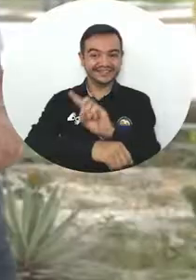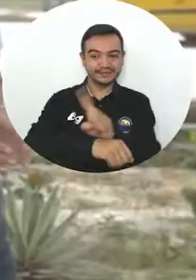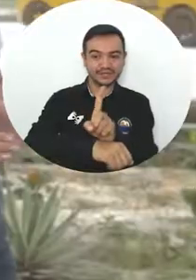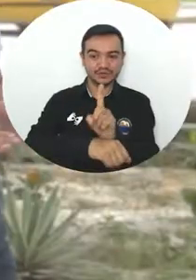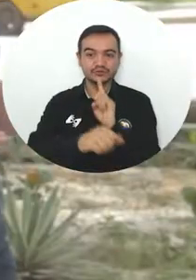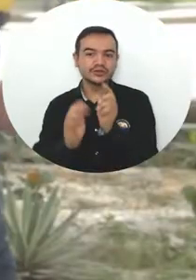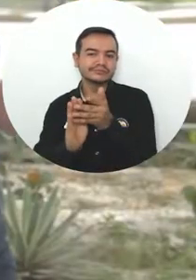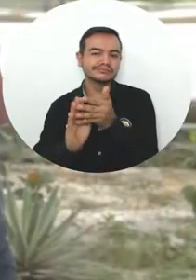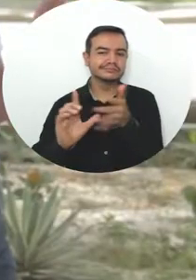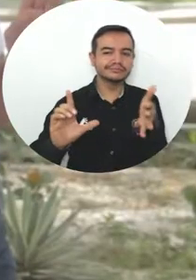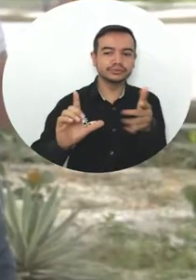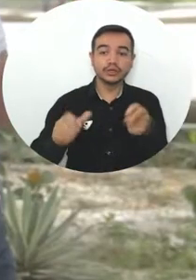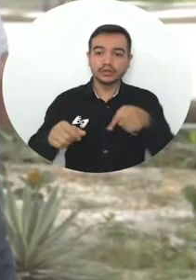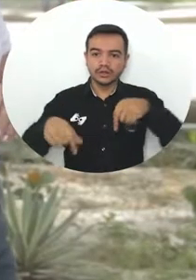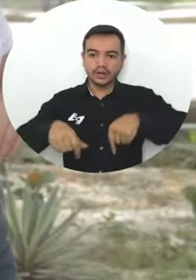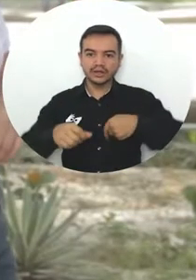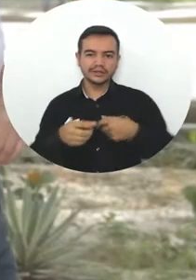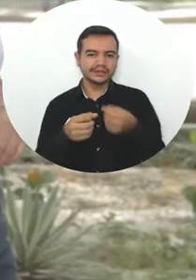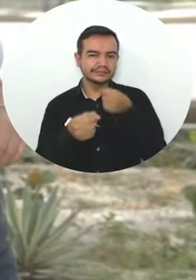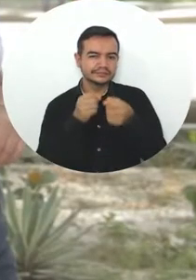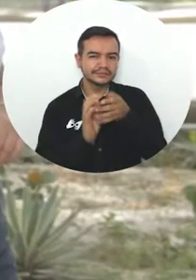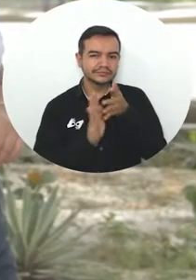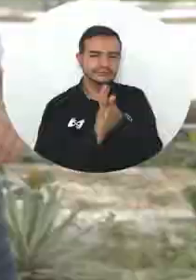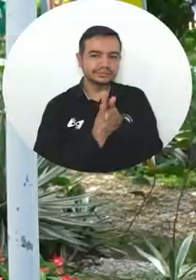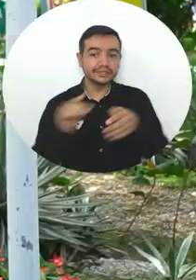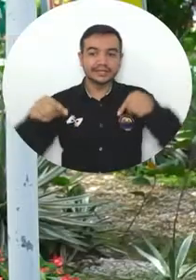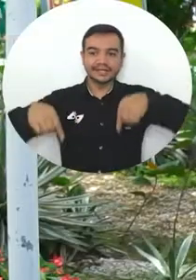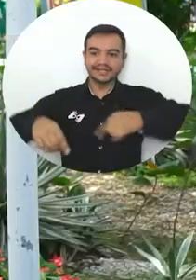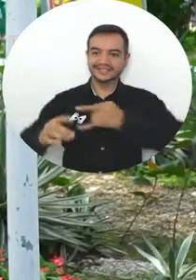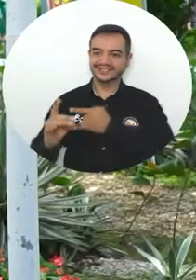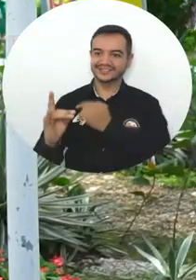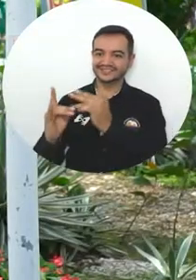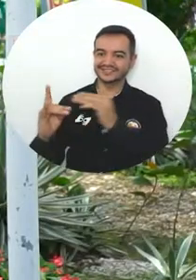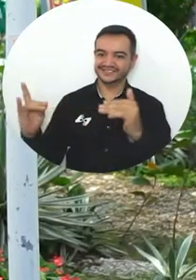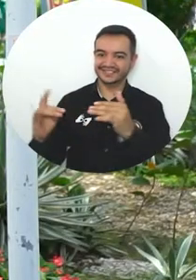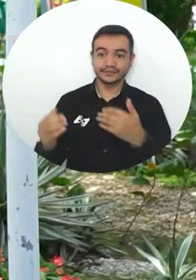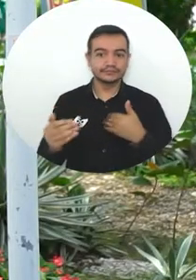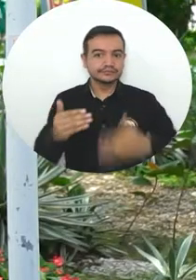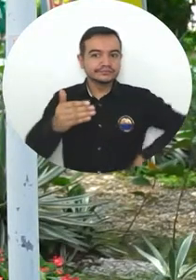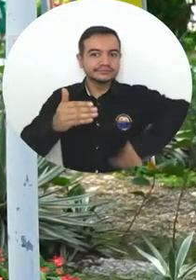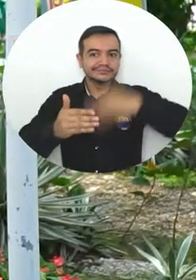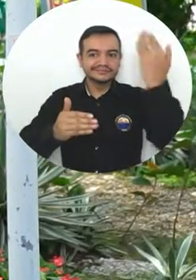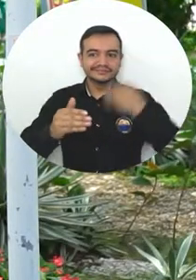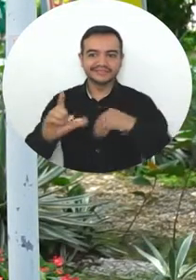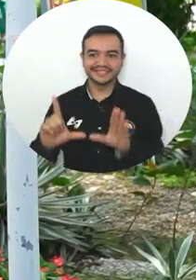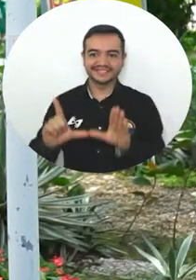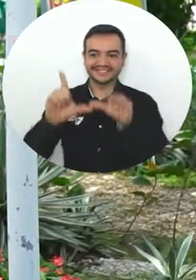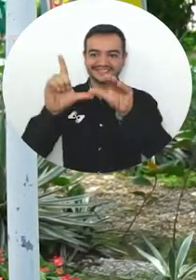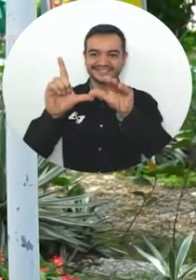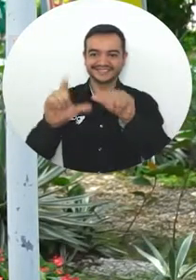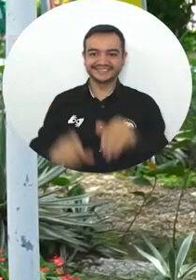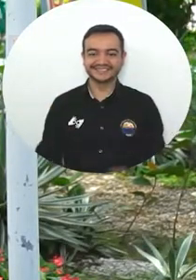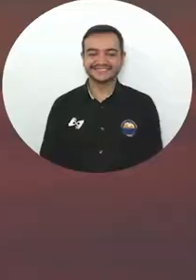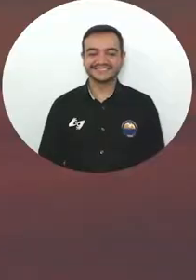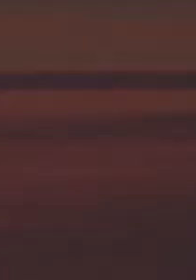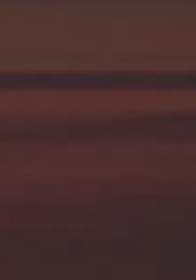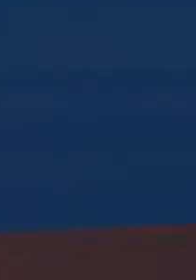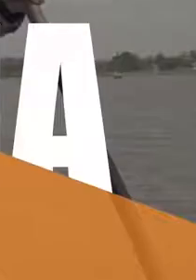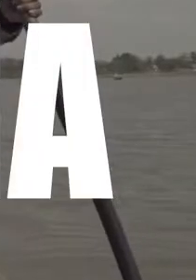minutos para que conozcan detalles sobre el acontecer institucional de nuestra alma mater. Ya comienza El Campus TV.